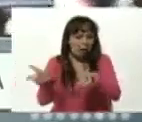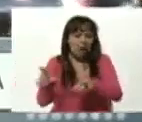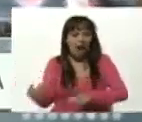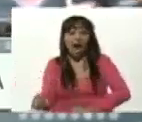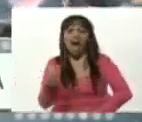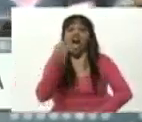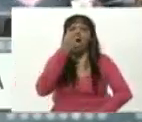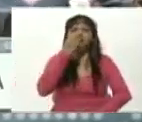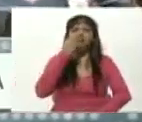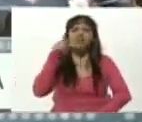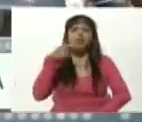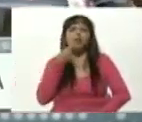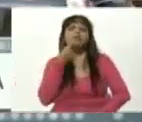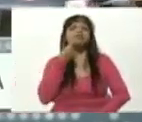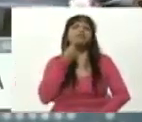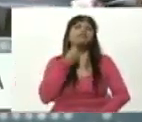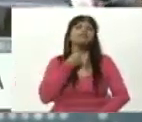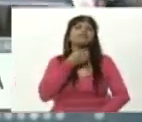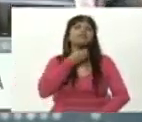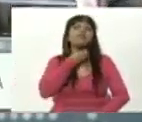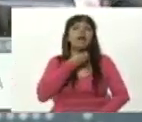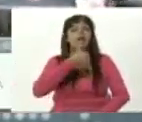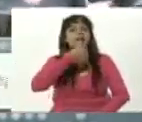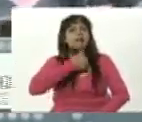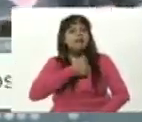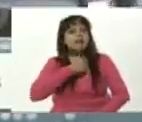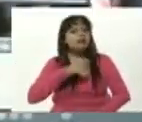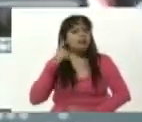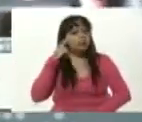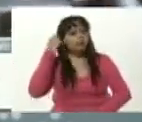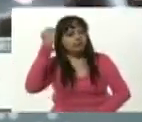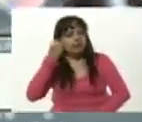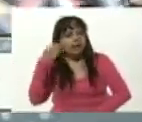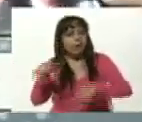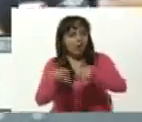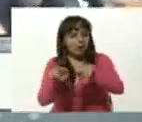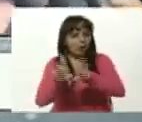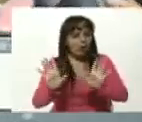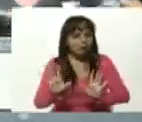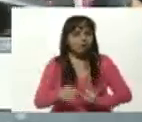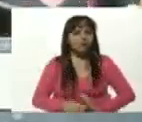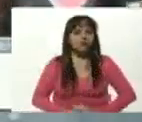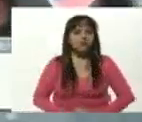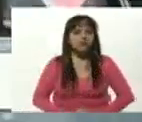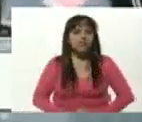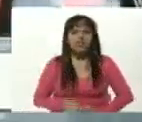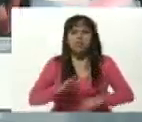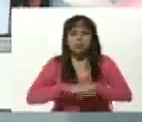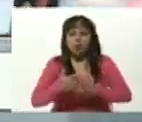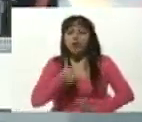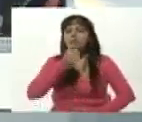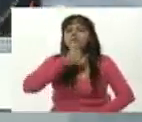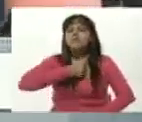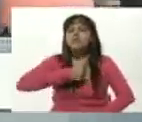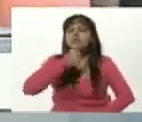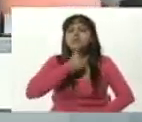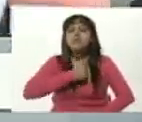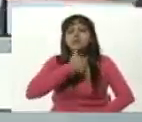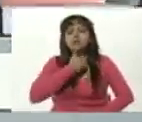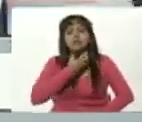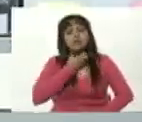Y nos los tragamos. Y ustedes saben por qué lo hice. ¿Y por qué lo hemos hecho? Por